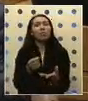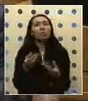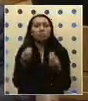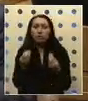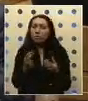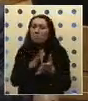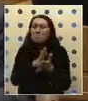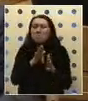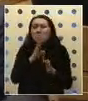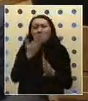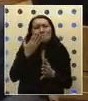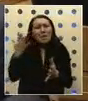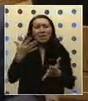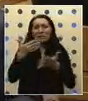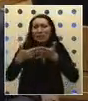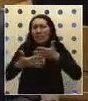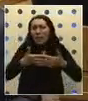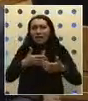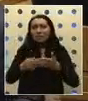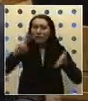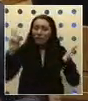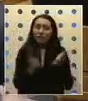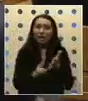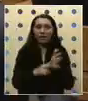mayor transparencia y realidad.